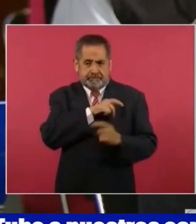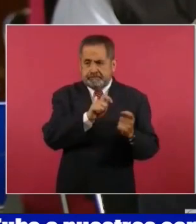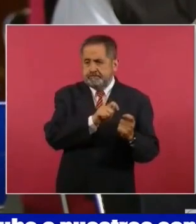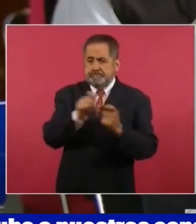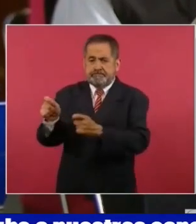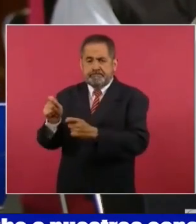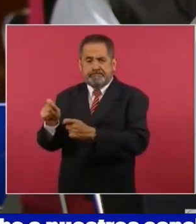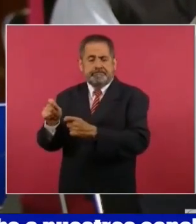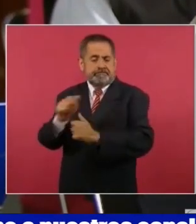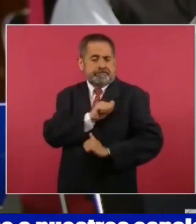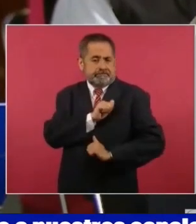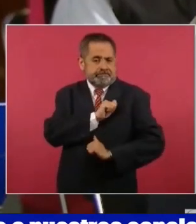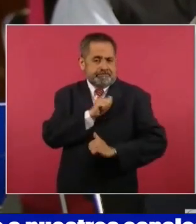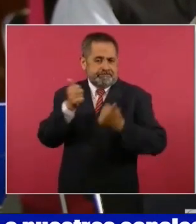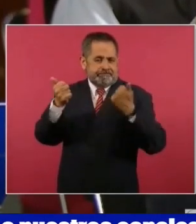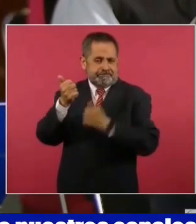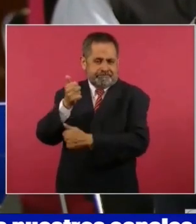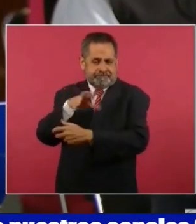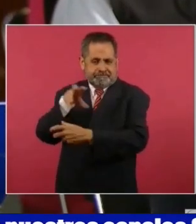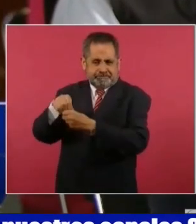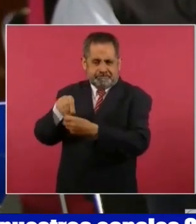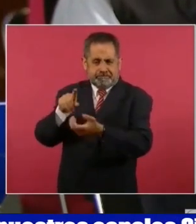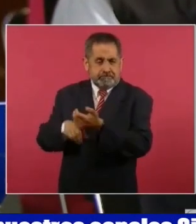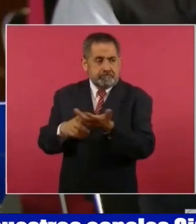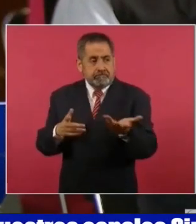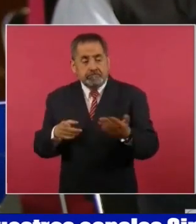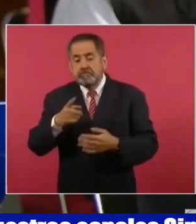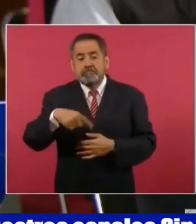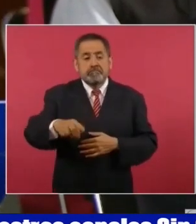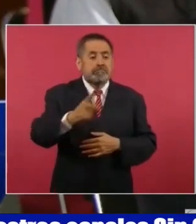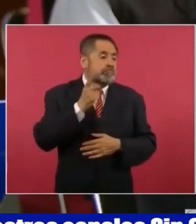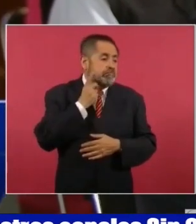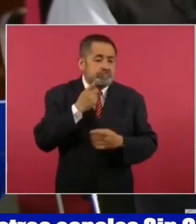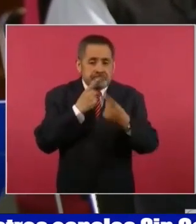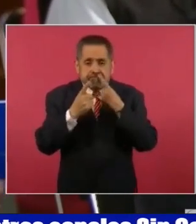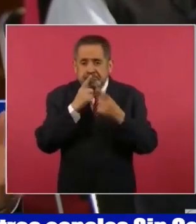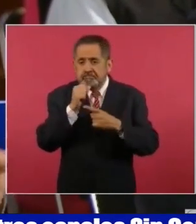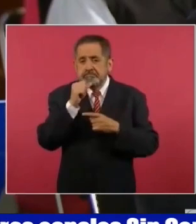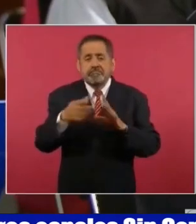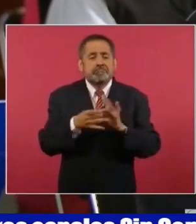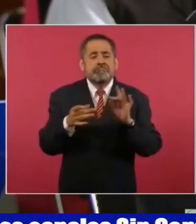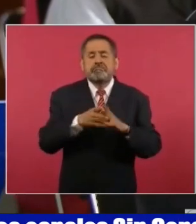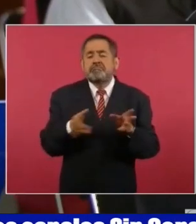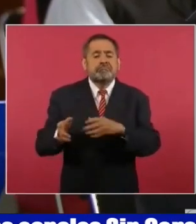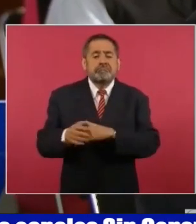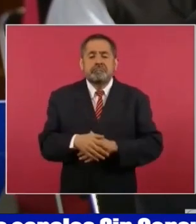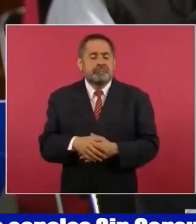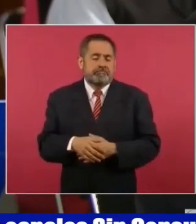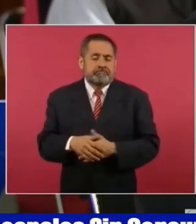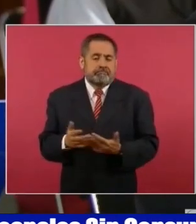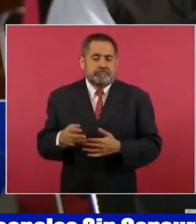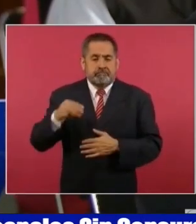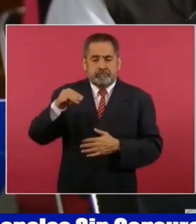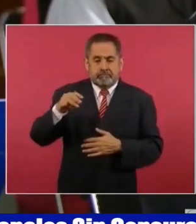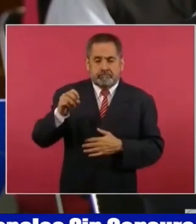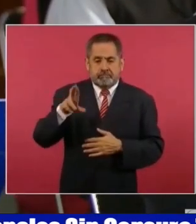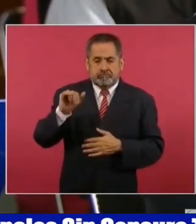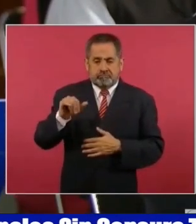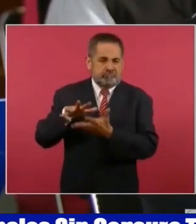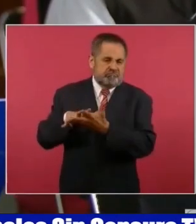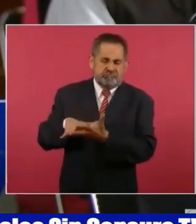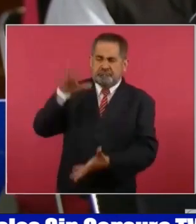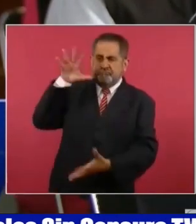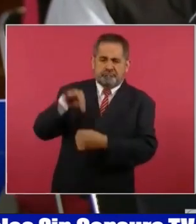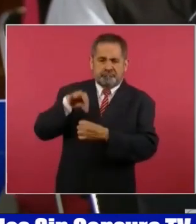después de que en diputados pues no hubo realmente análisis ni discusión, sino pues Morena logró imponer ahí su